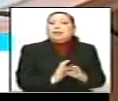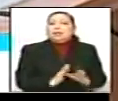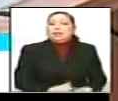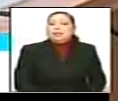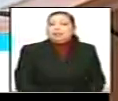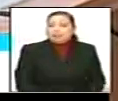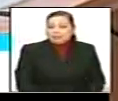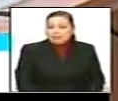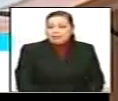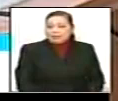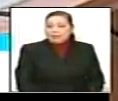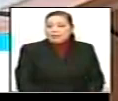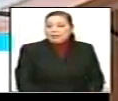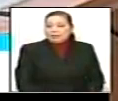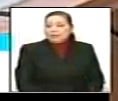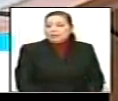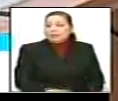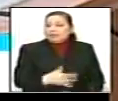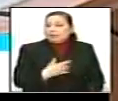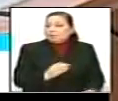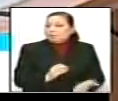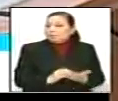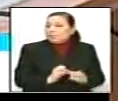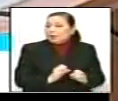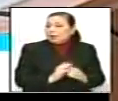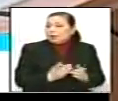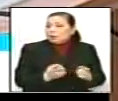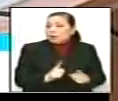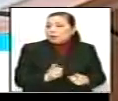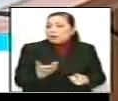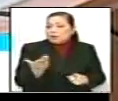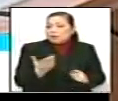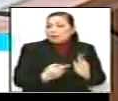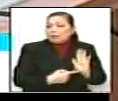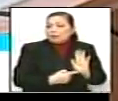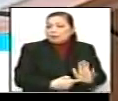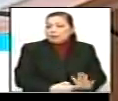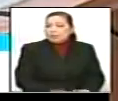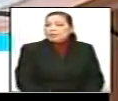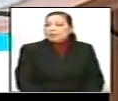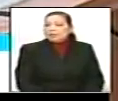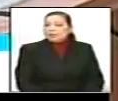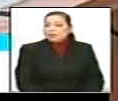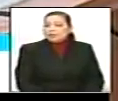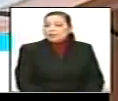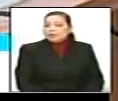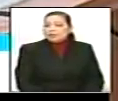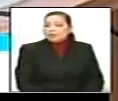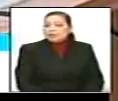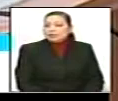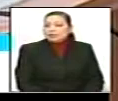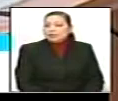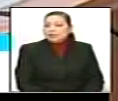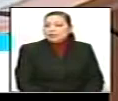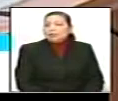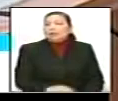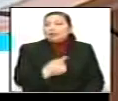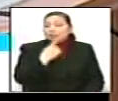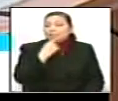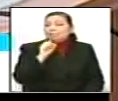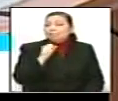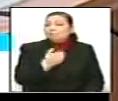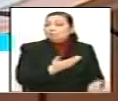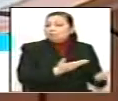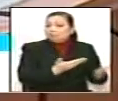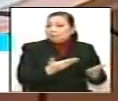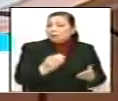la buena fe. En el sentido de la transparencia, cuando usted estuvo presente, señora congresista Aramayo, efectivamente se le